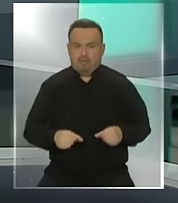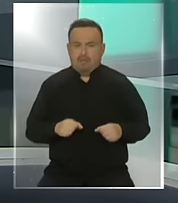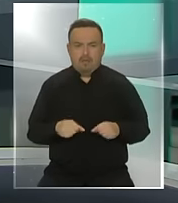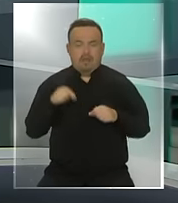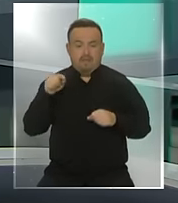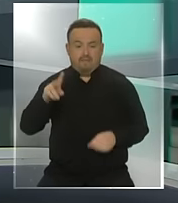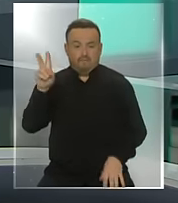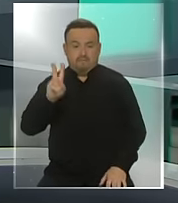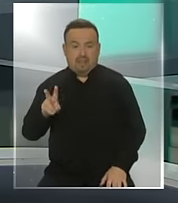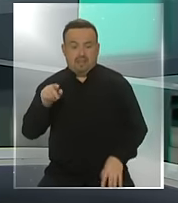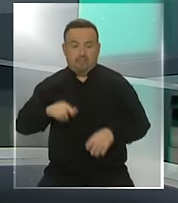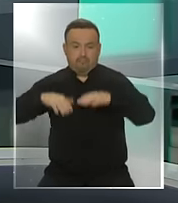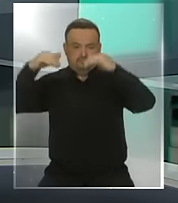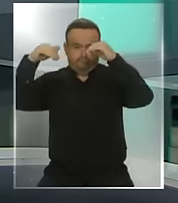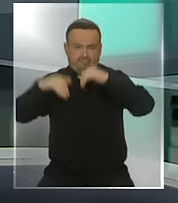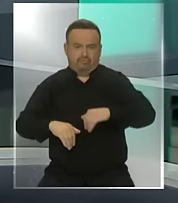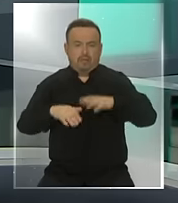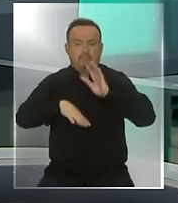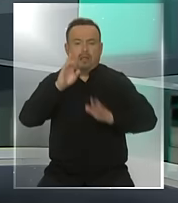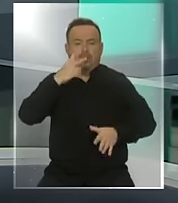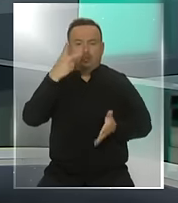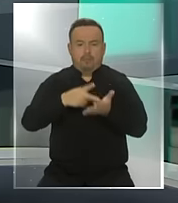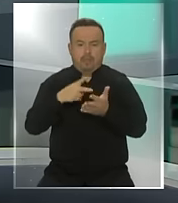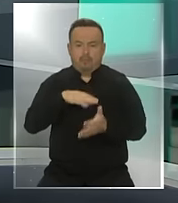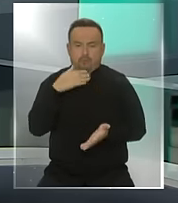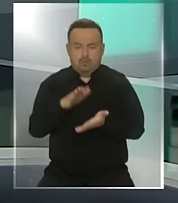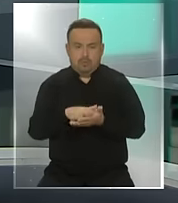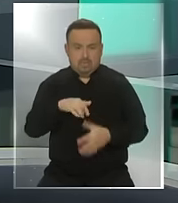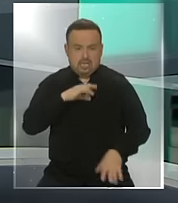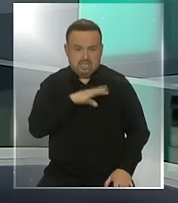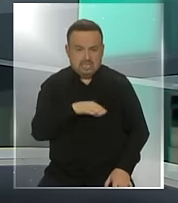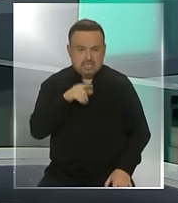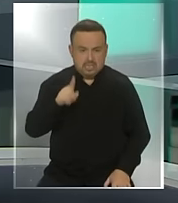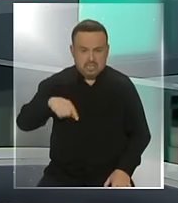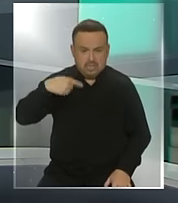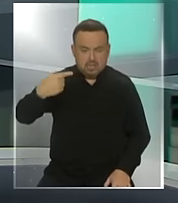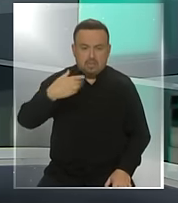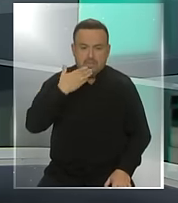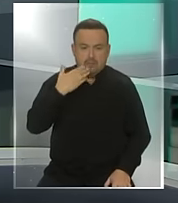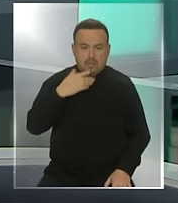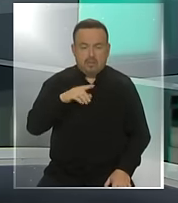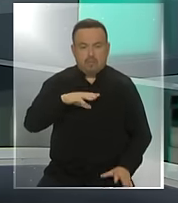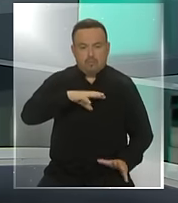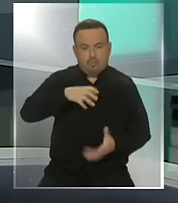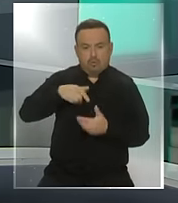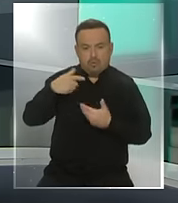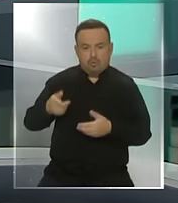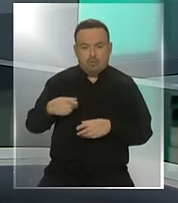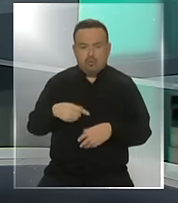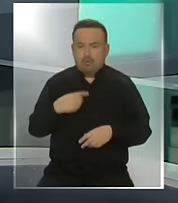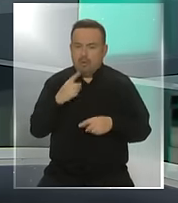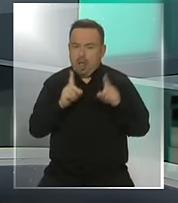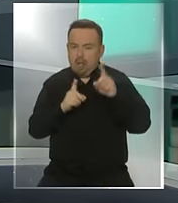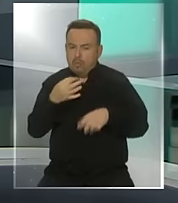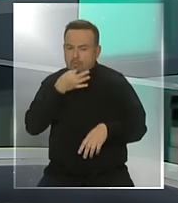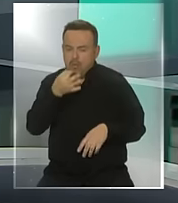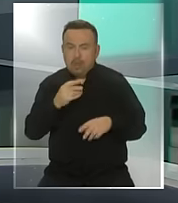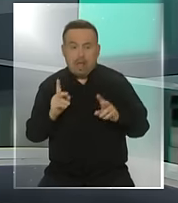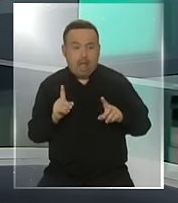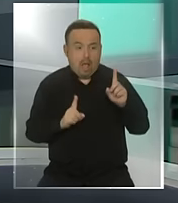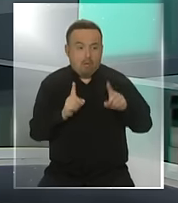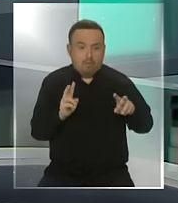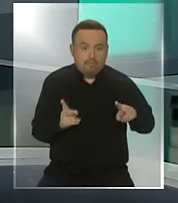a Valdivia y dejó más de 2.000 fallecidos en Chile y al otro lado del mundo. En la voz de sobrevivientes repasamos lo que